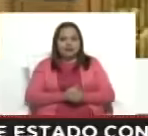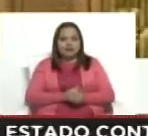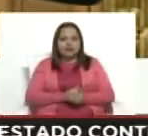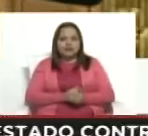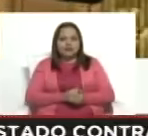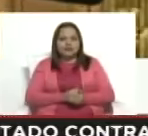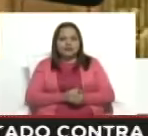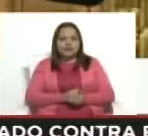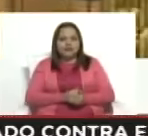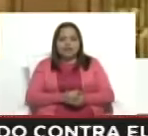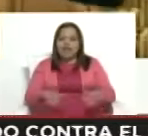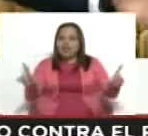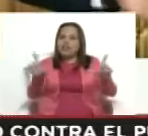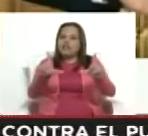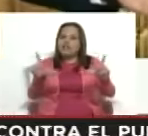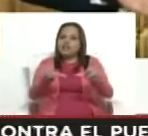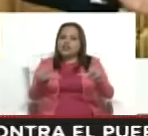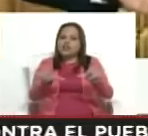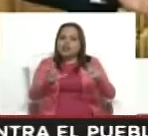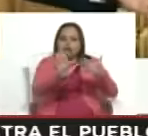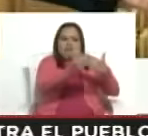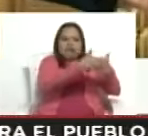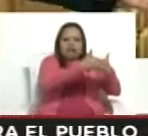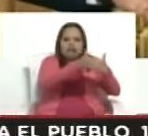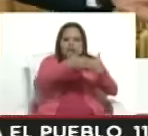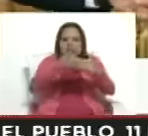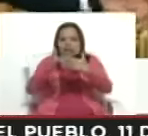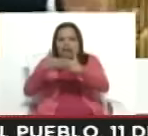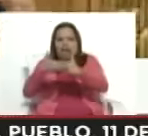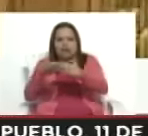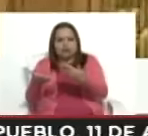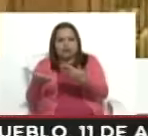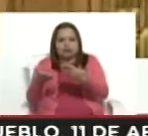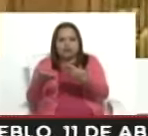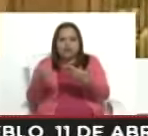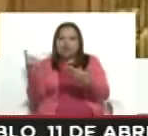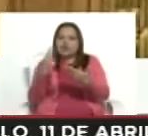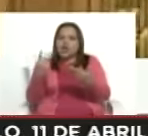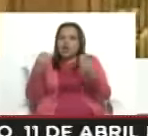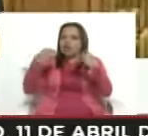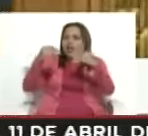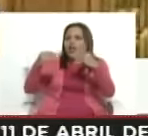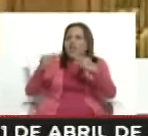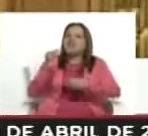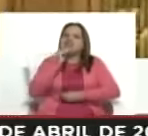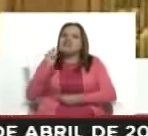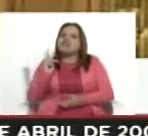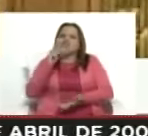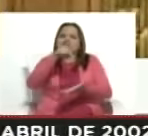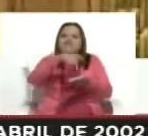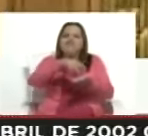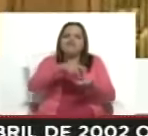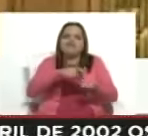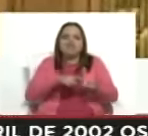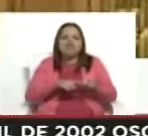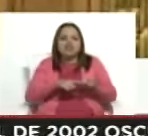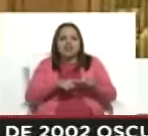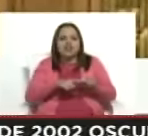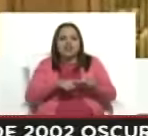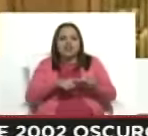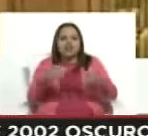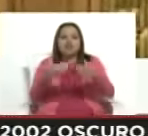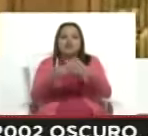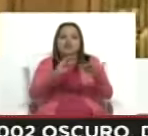Cuando los canales de televisión cerraron sus puertas y lo que pasaba era comiquita, ¿saben quién salió? Los medios